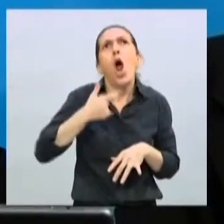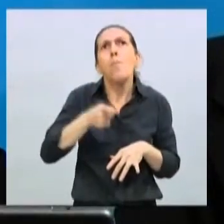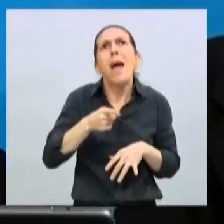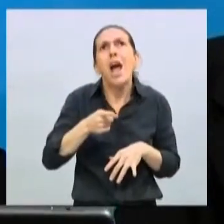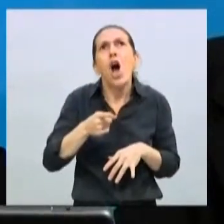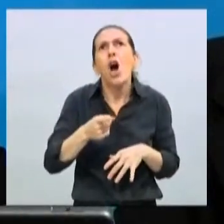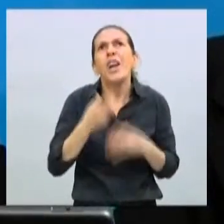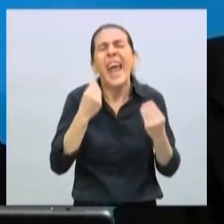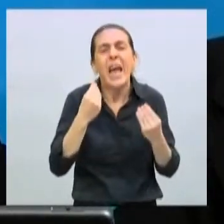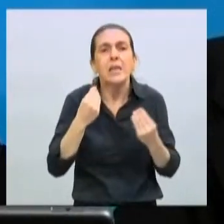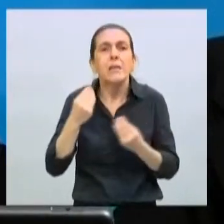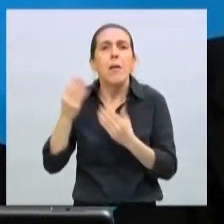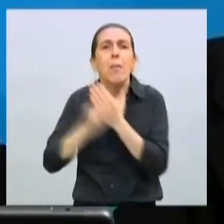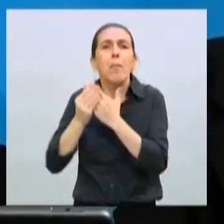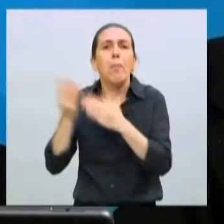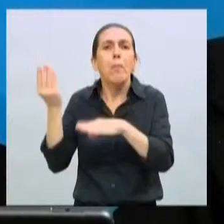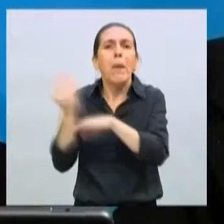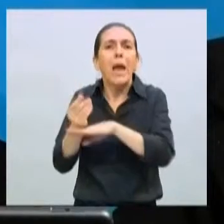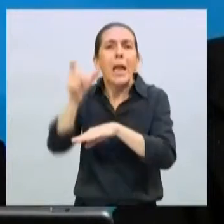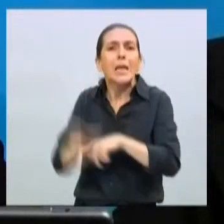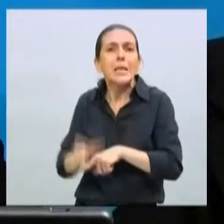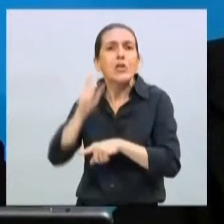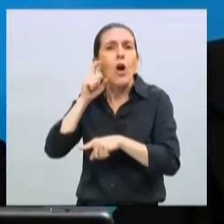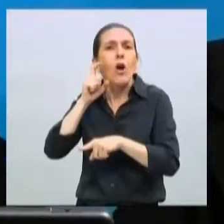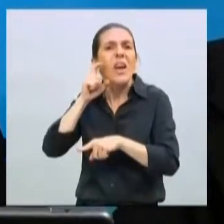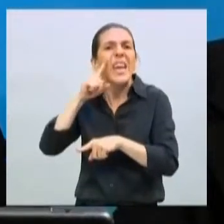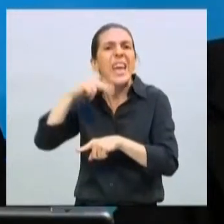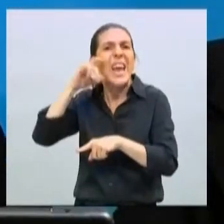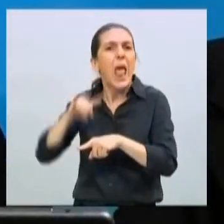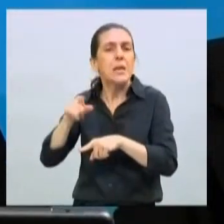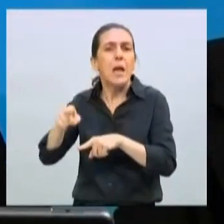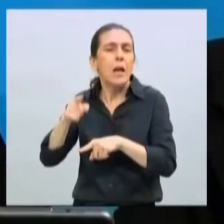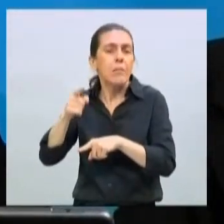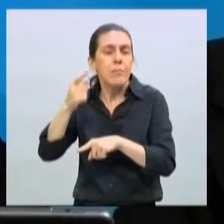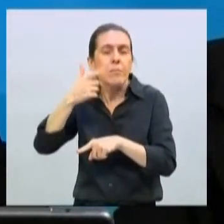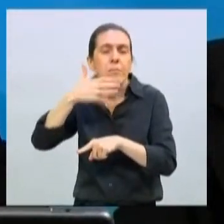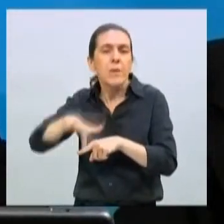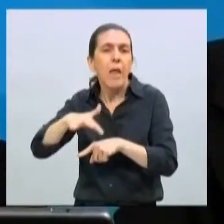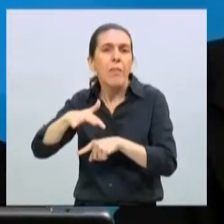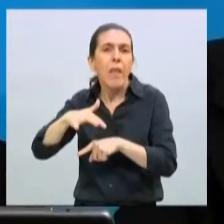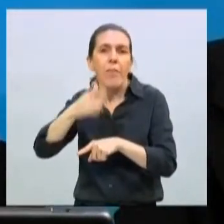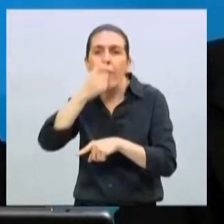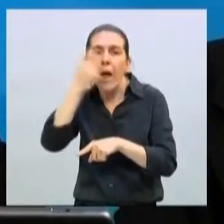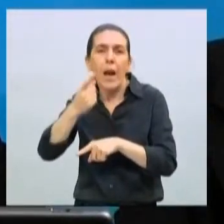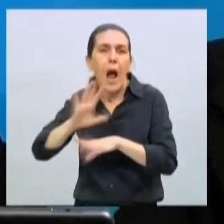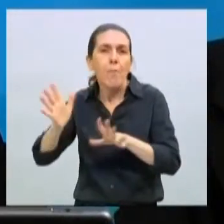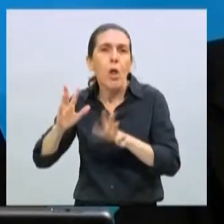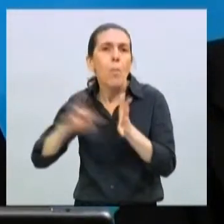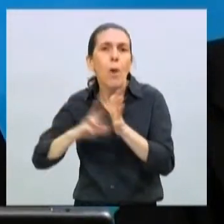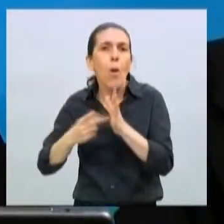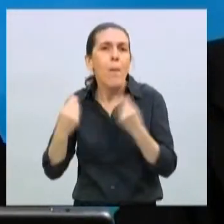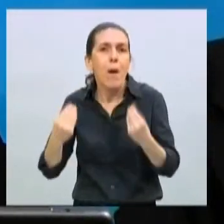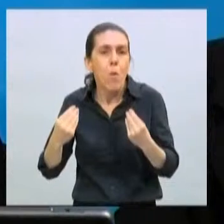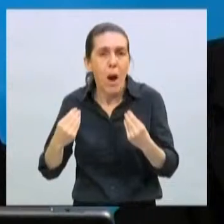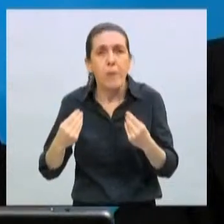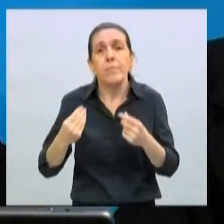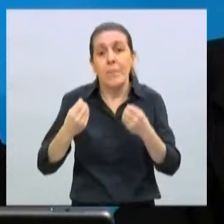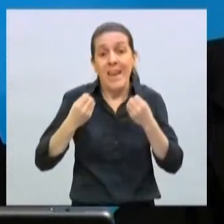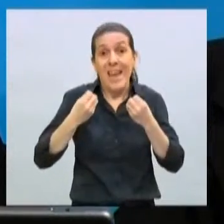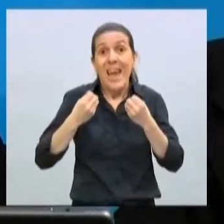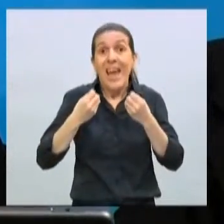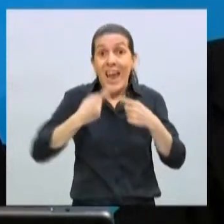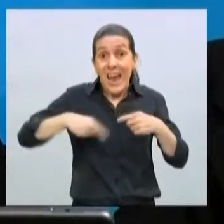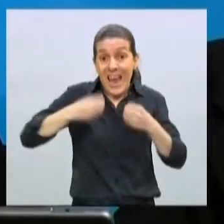ministro, porque él rápidamente entendió el problema que teníamos. Inicialmente a todos nos